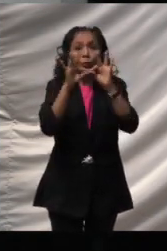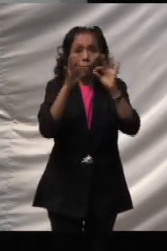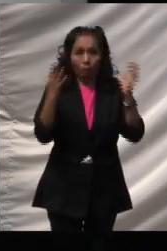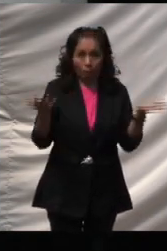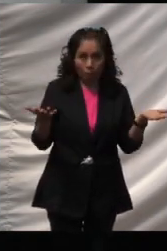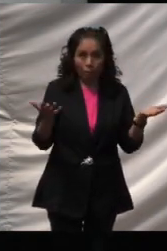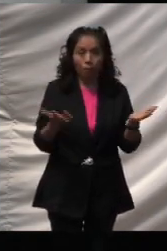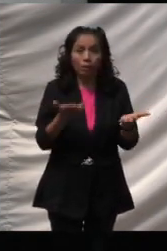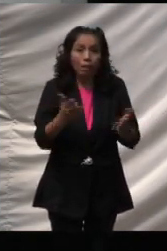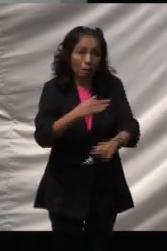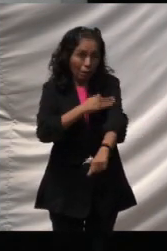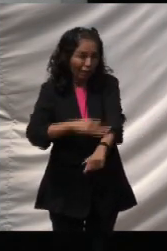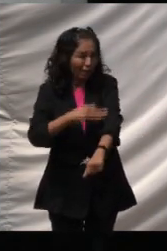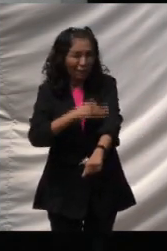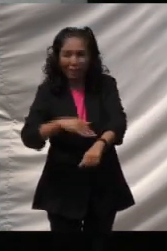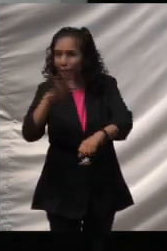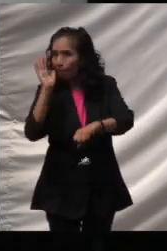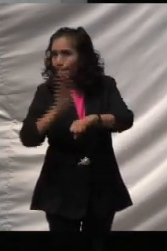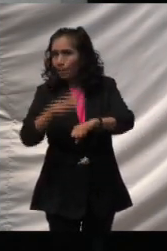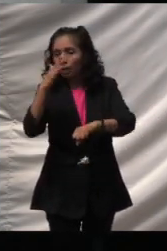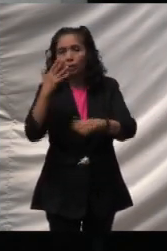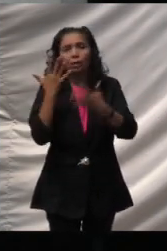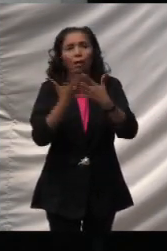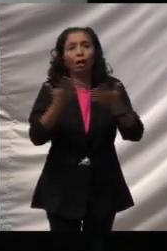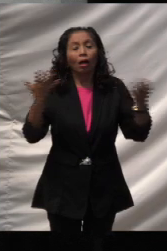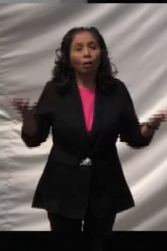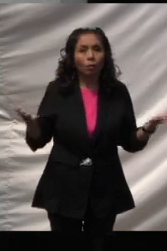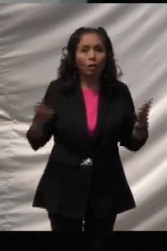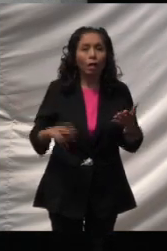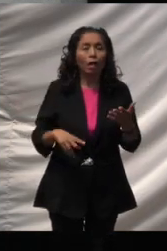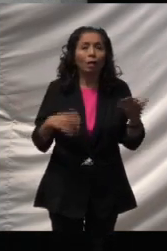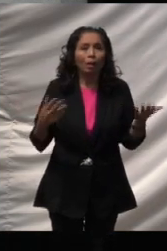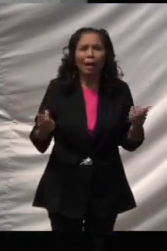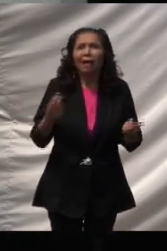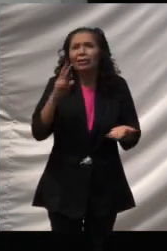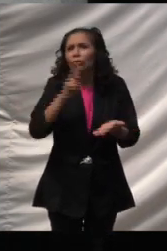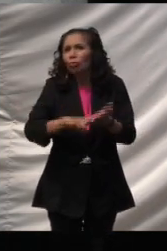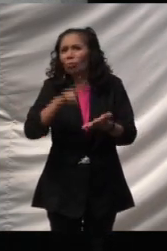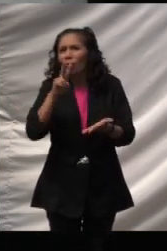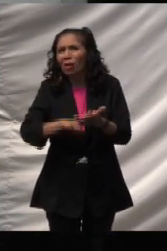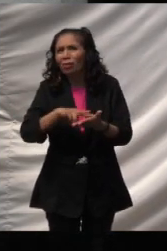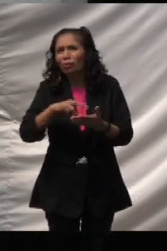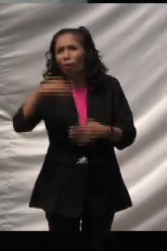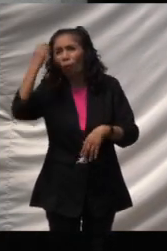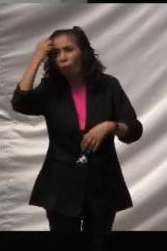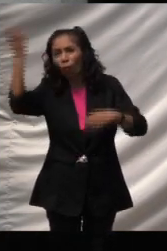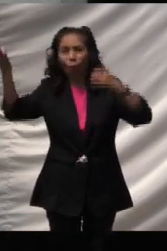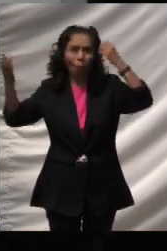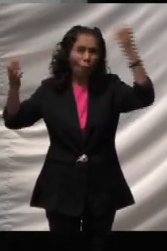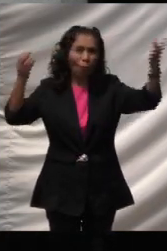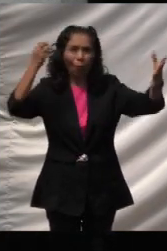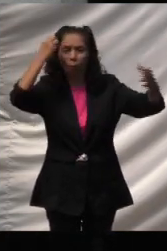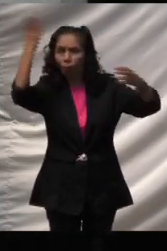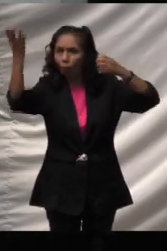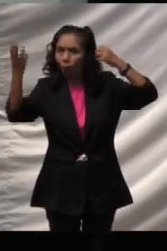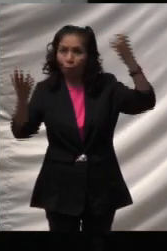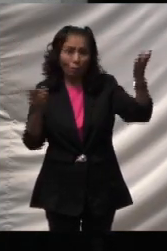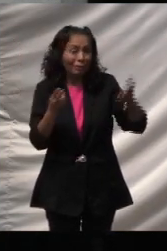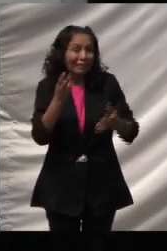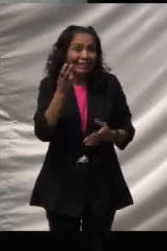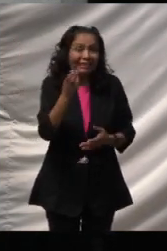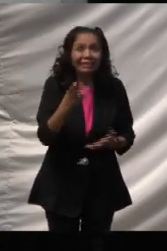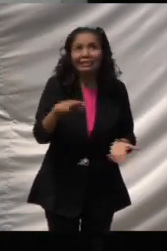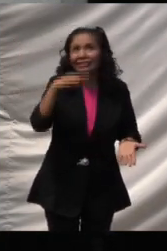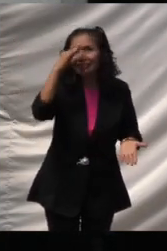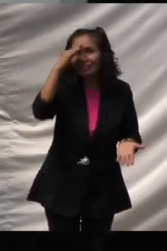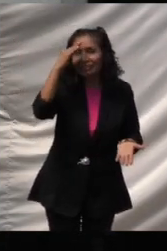mucho más en la familia. Actualmente creo que los varios valores están siendo olvidados por la sociedad y he de